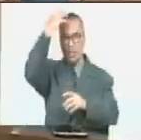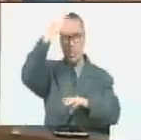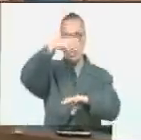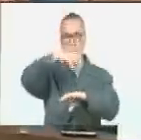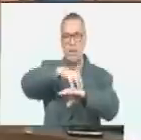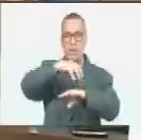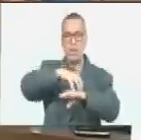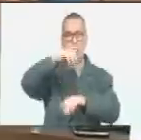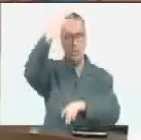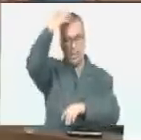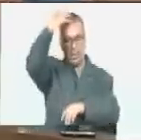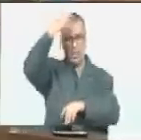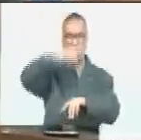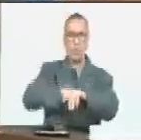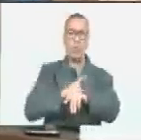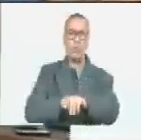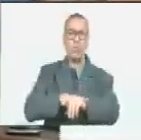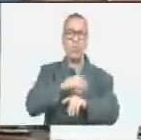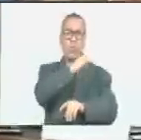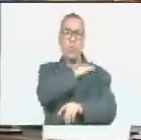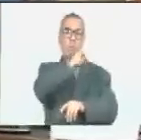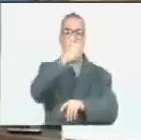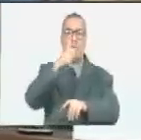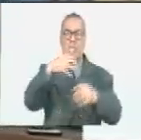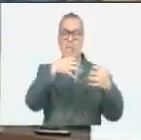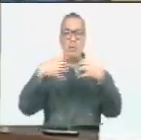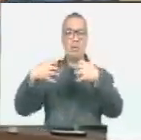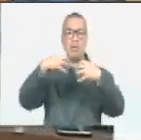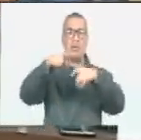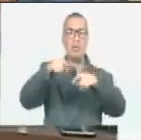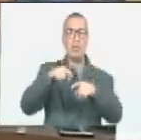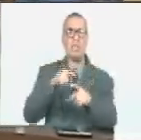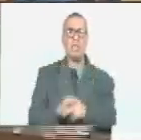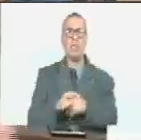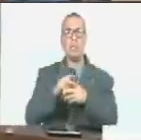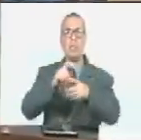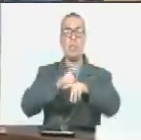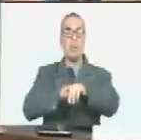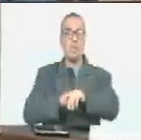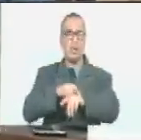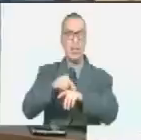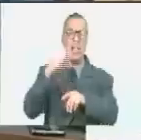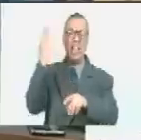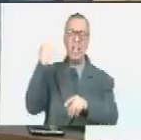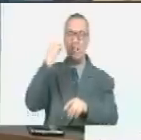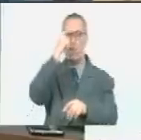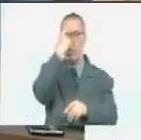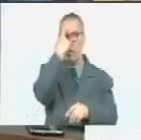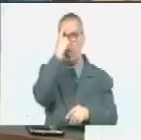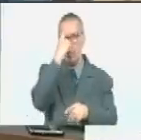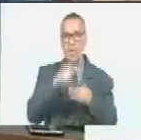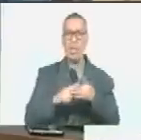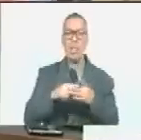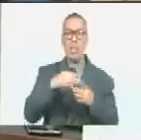momento, generales de la guerra, estamos hablando en el carácter milenario en la India, Arabia,